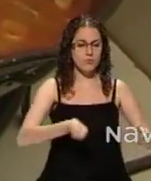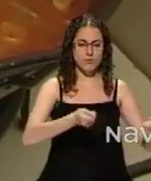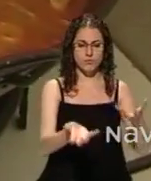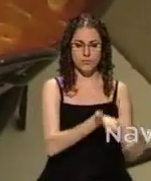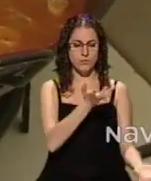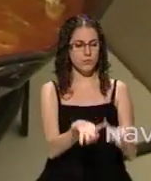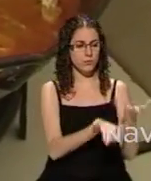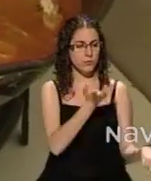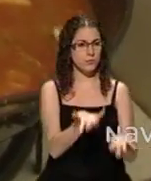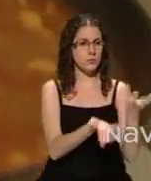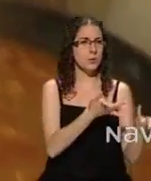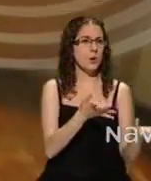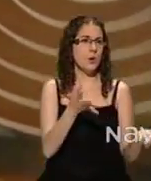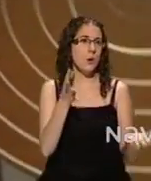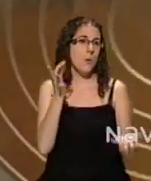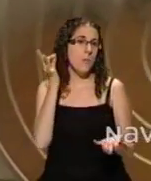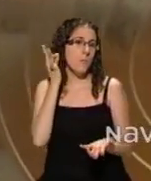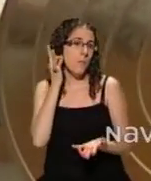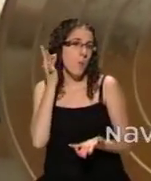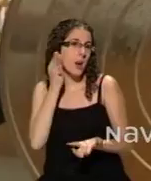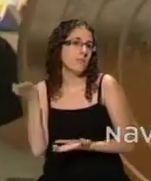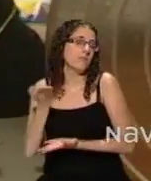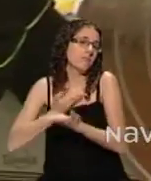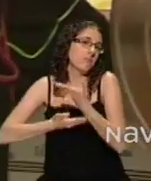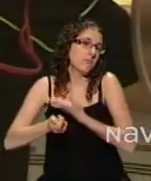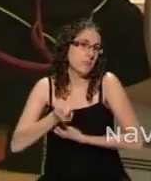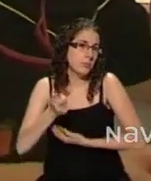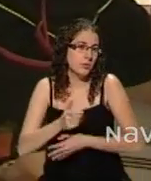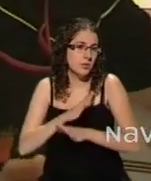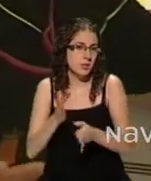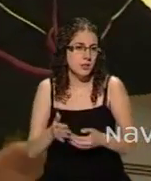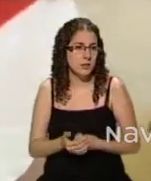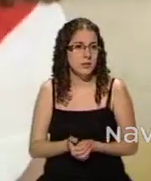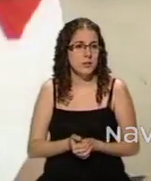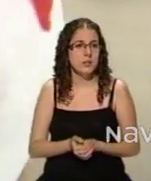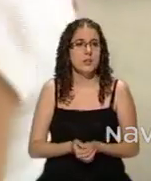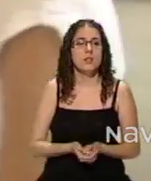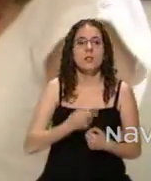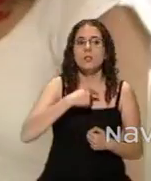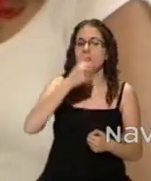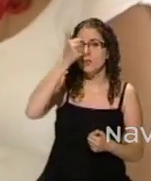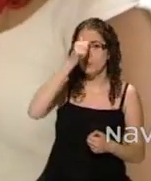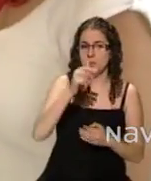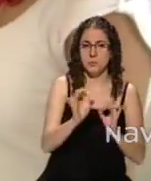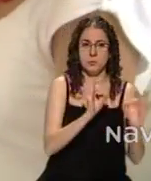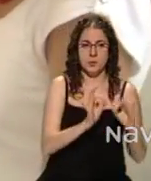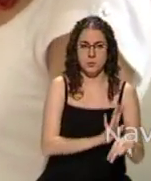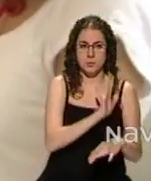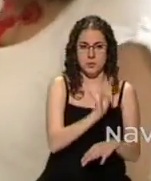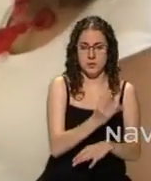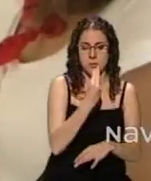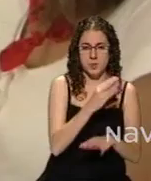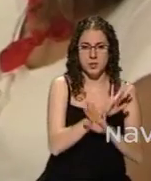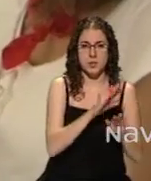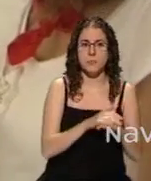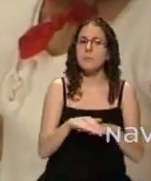trabajan, ¿eh? Y nosotros hacemos almorzar y beber. Eso. Ah. Y comer. O sea, preparar y luego comer. Bueno, me han dicho que tú eres la culpable de que se haya empezado esta tradición,